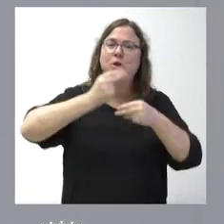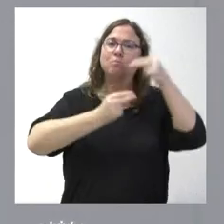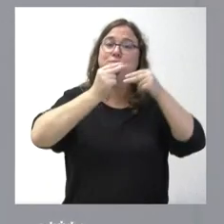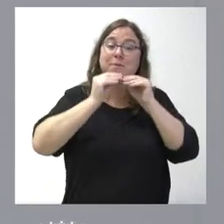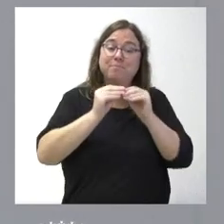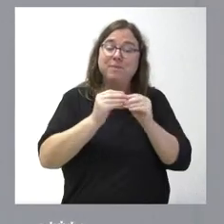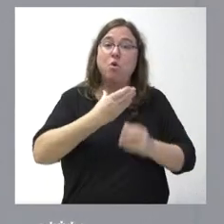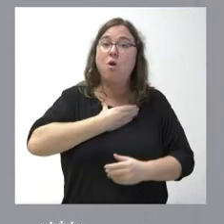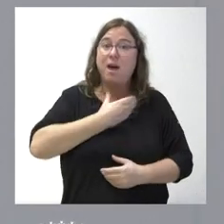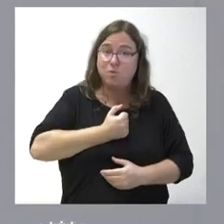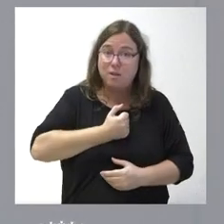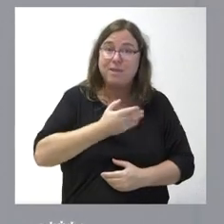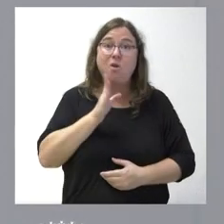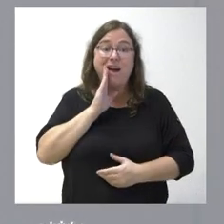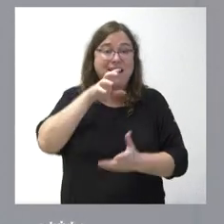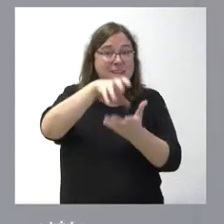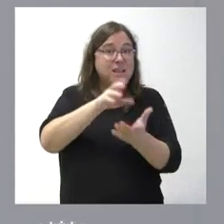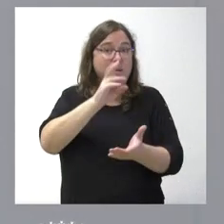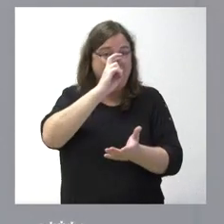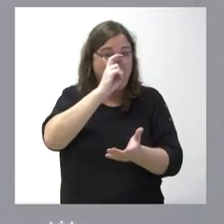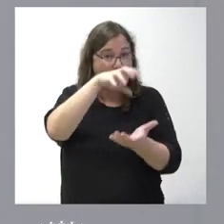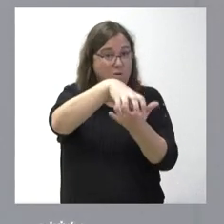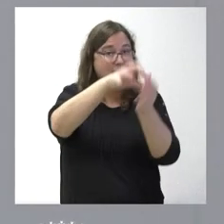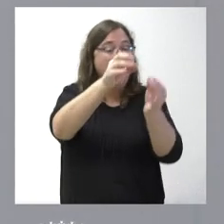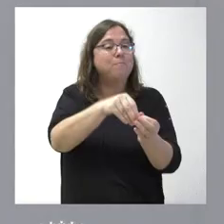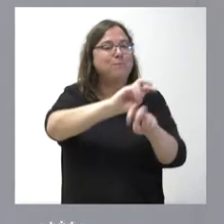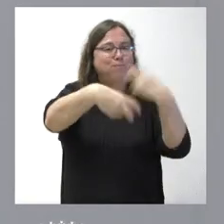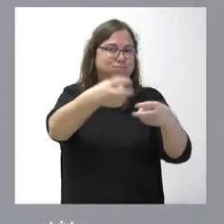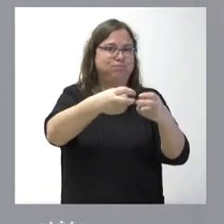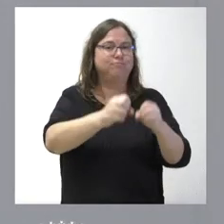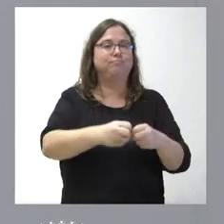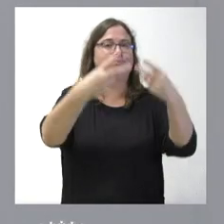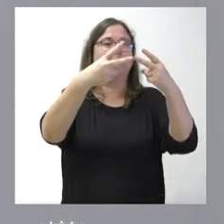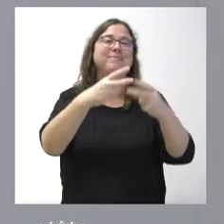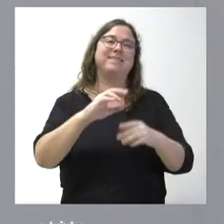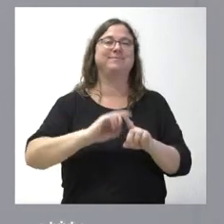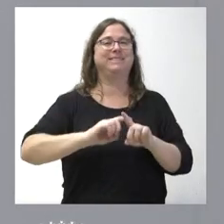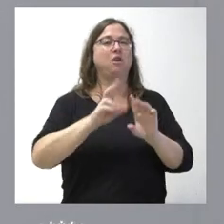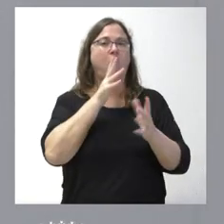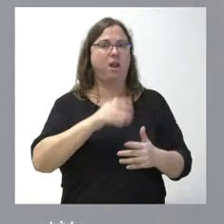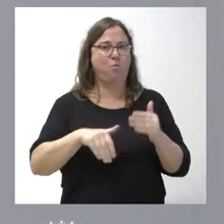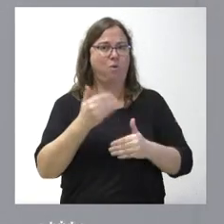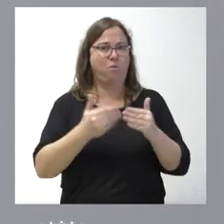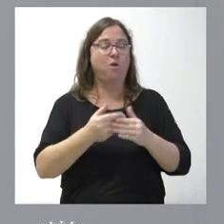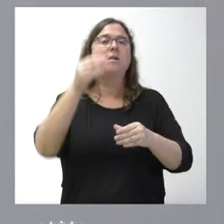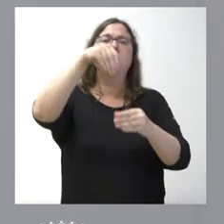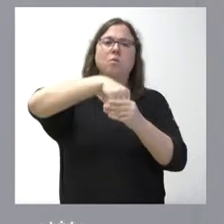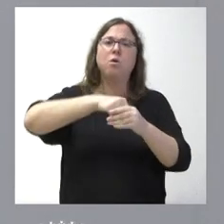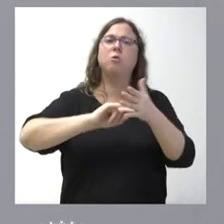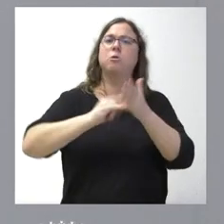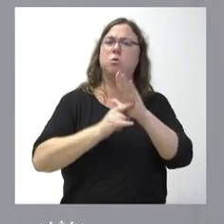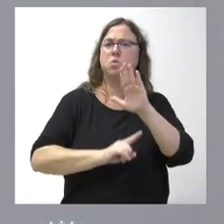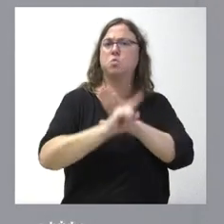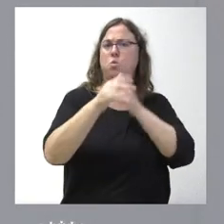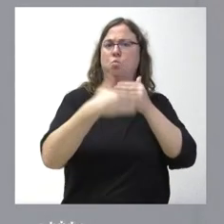donde se ubica el anterior para adecuarlo a la concepción actual e incorpora nuevos avances tecnológicos